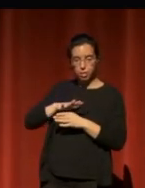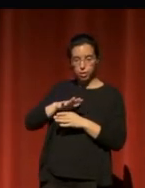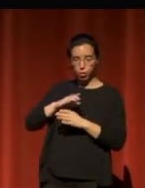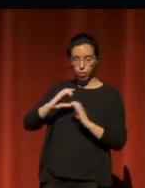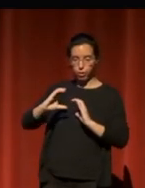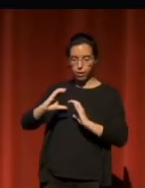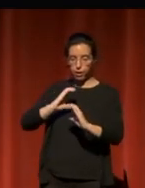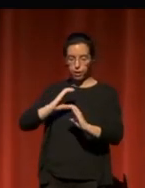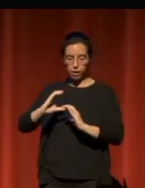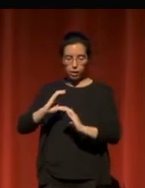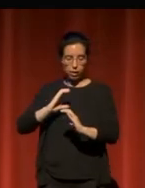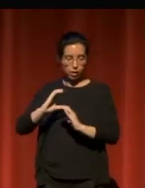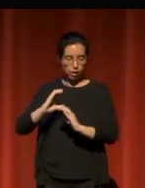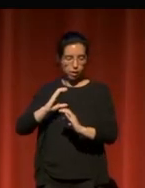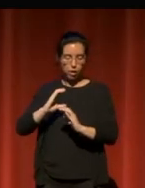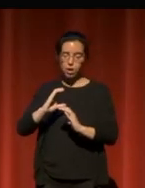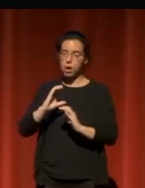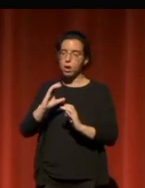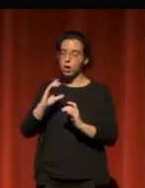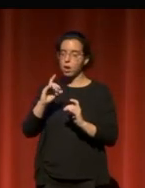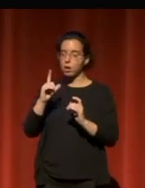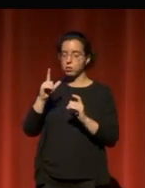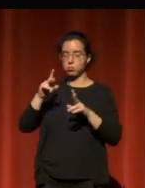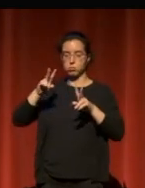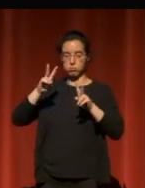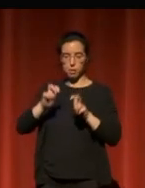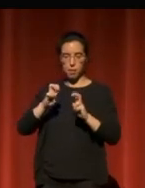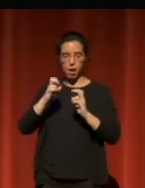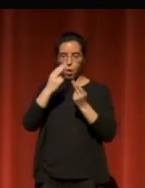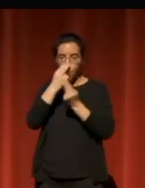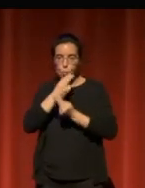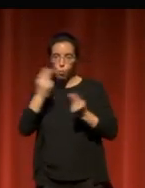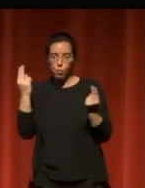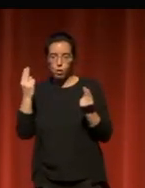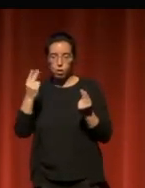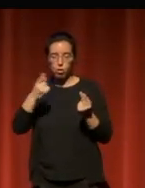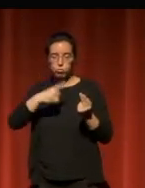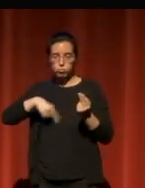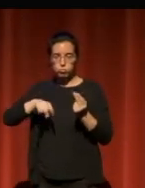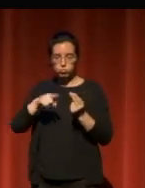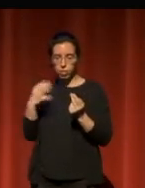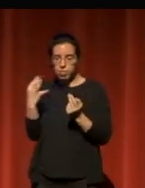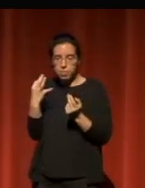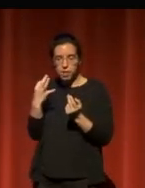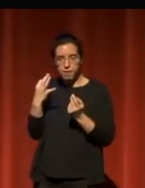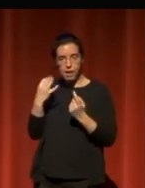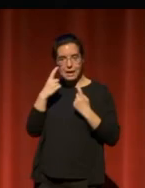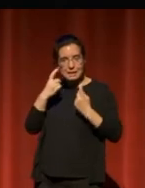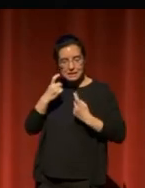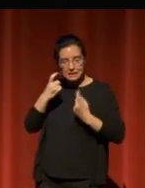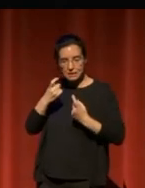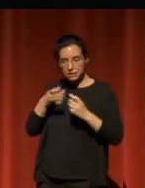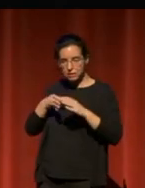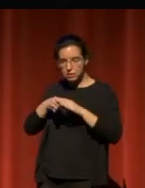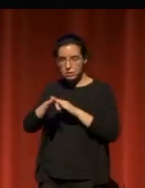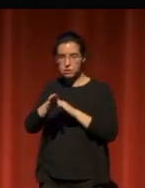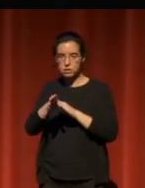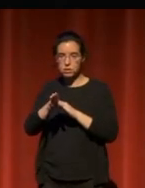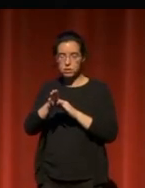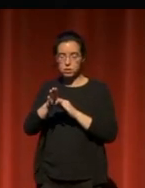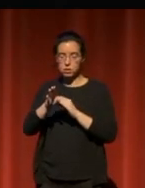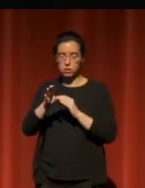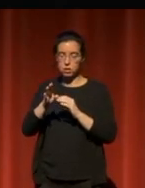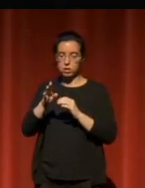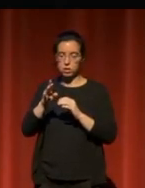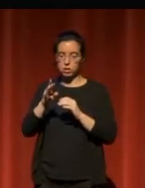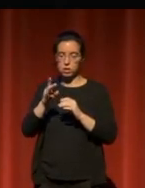de la democracia, de la res pública. Entonces, todo ello nos interpela ya no como federación Cesavit, sino la profesión